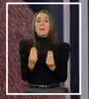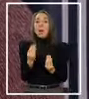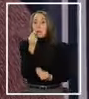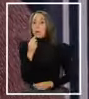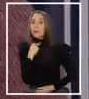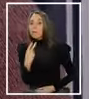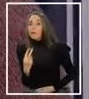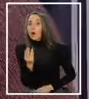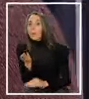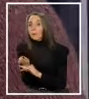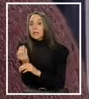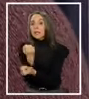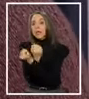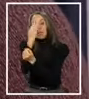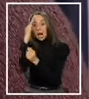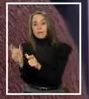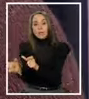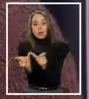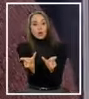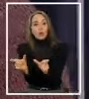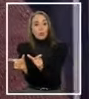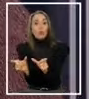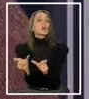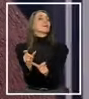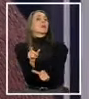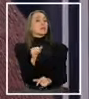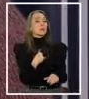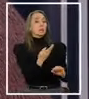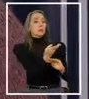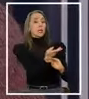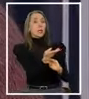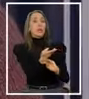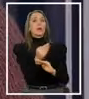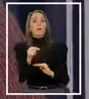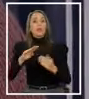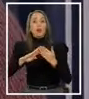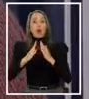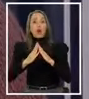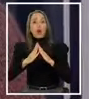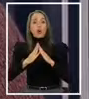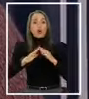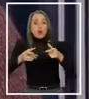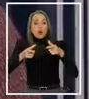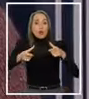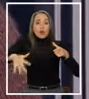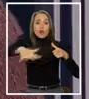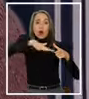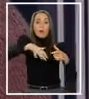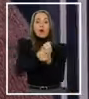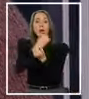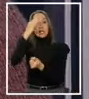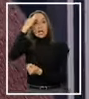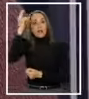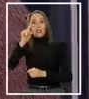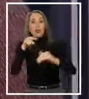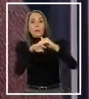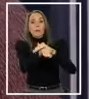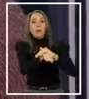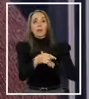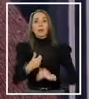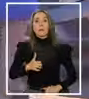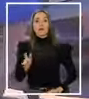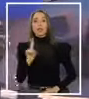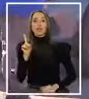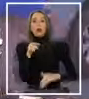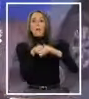algún resguardo policial? Pedimos resguardo policial, pero en las comunidades los carabineros no se meten y la PDI